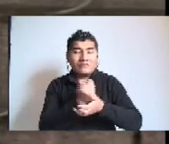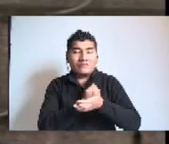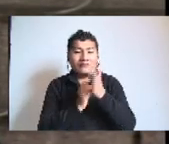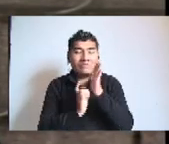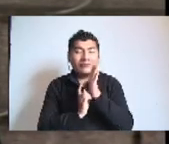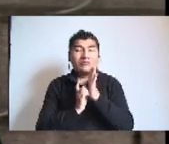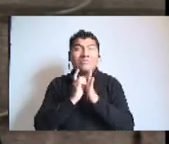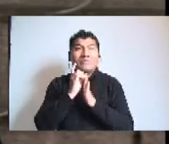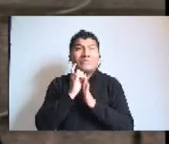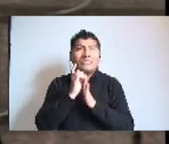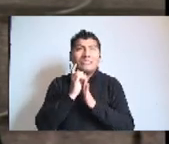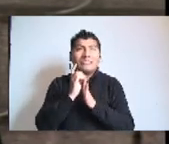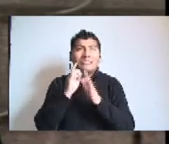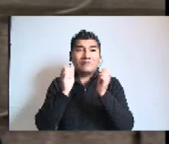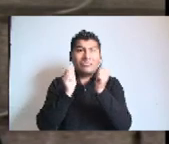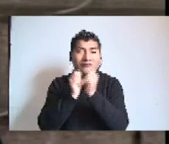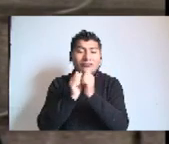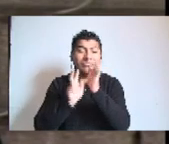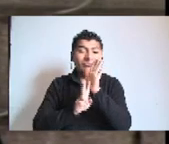desarrollo según Dios?